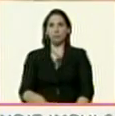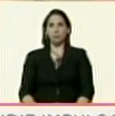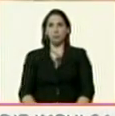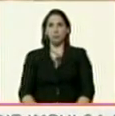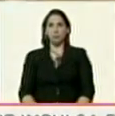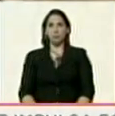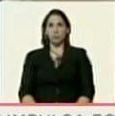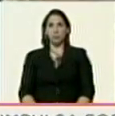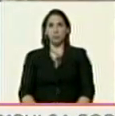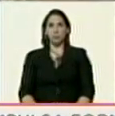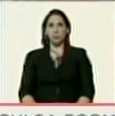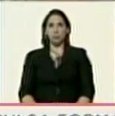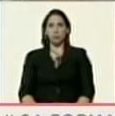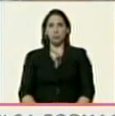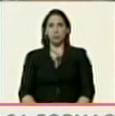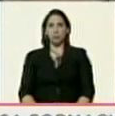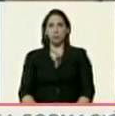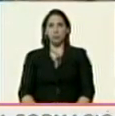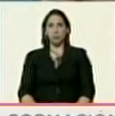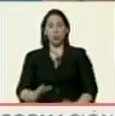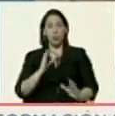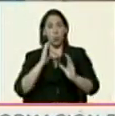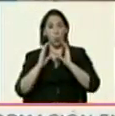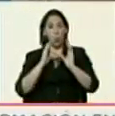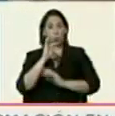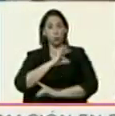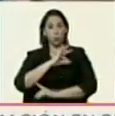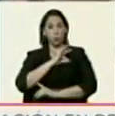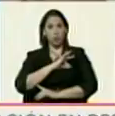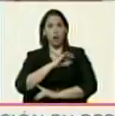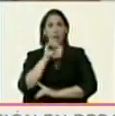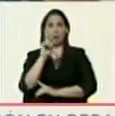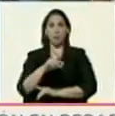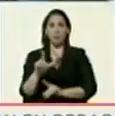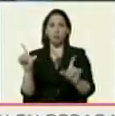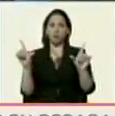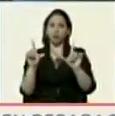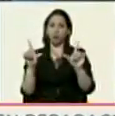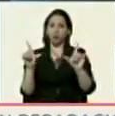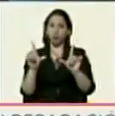comunicadores sociales de los medios de comunicación